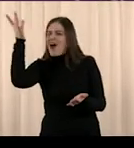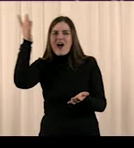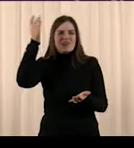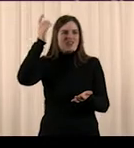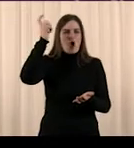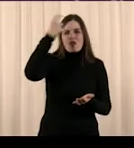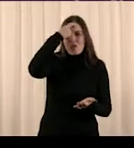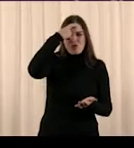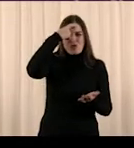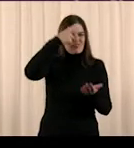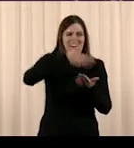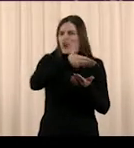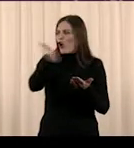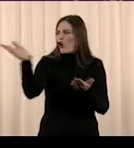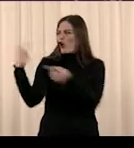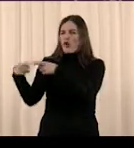todas las ideas y conceptos